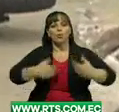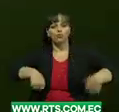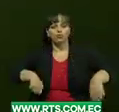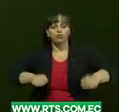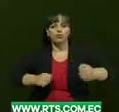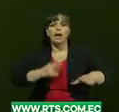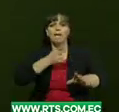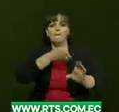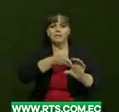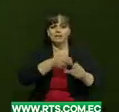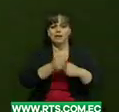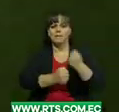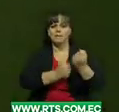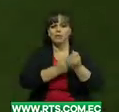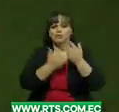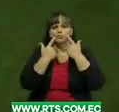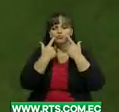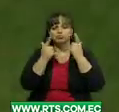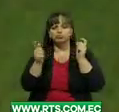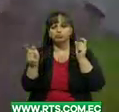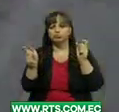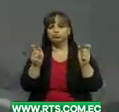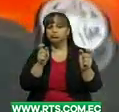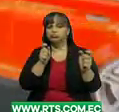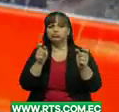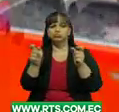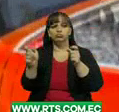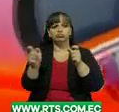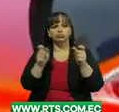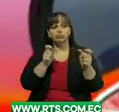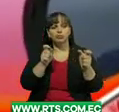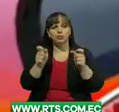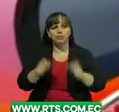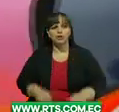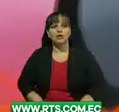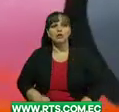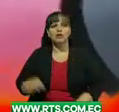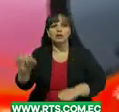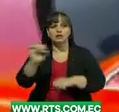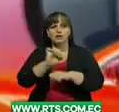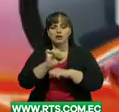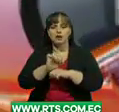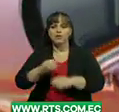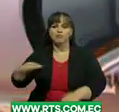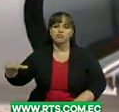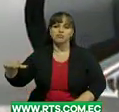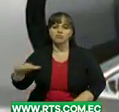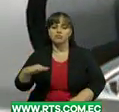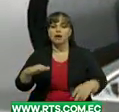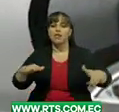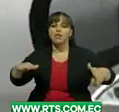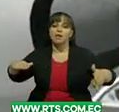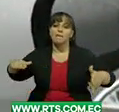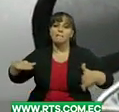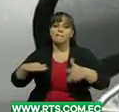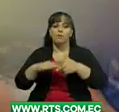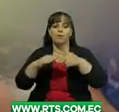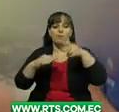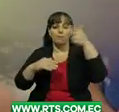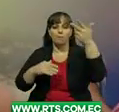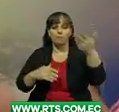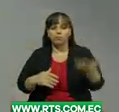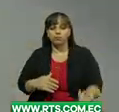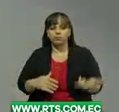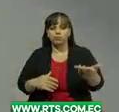persecución. Todo transcurría cuando de repente es interceptado por el automóvil que era requerido. Es así que este vehículo,